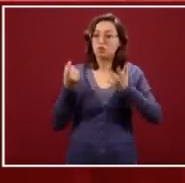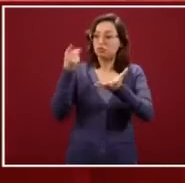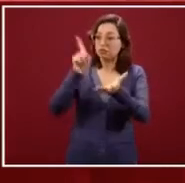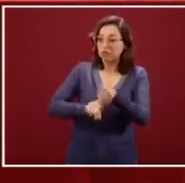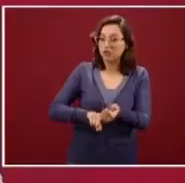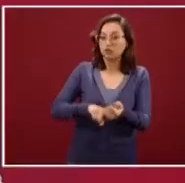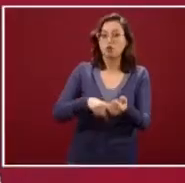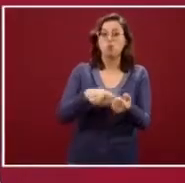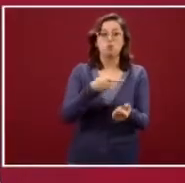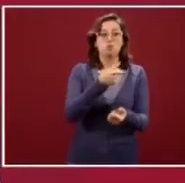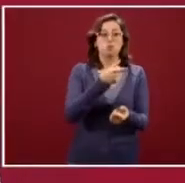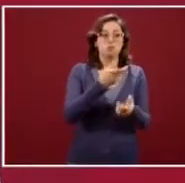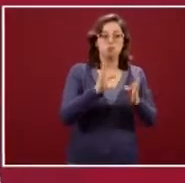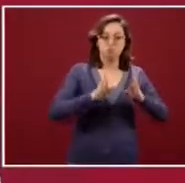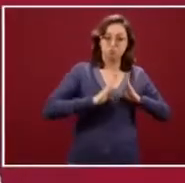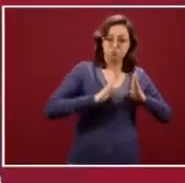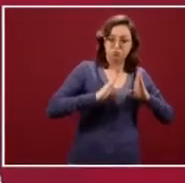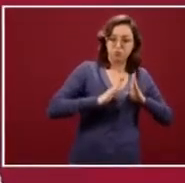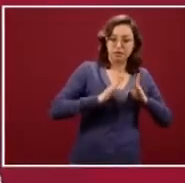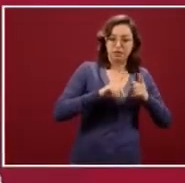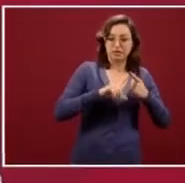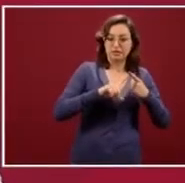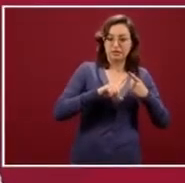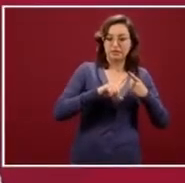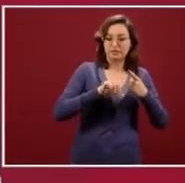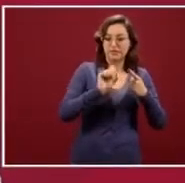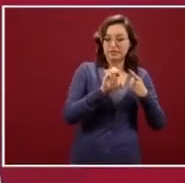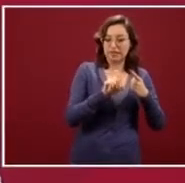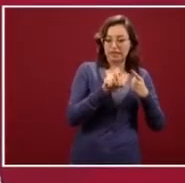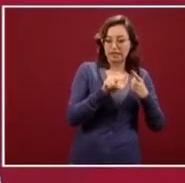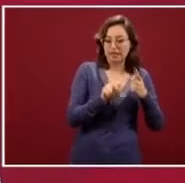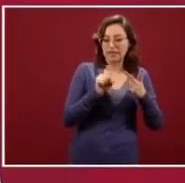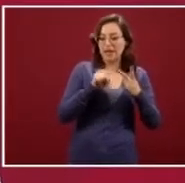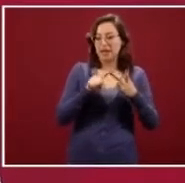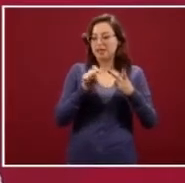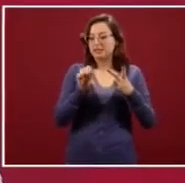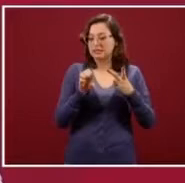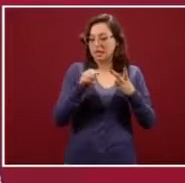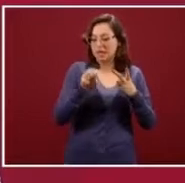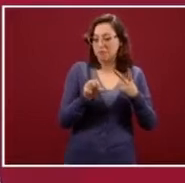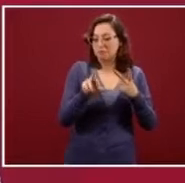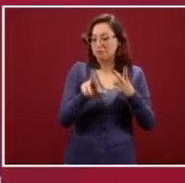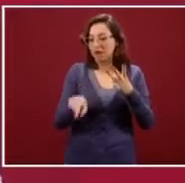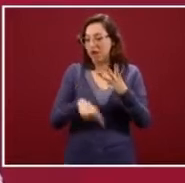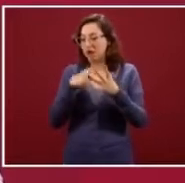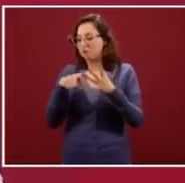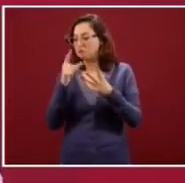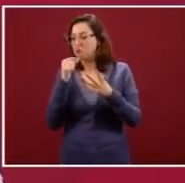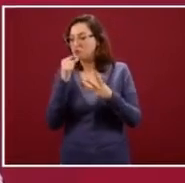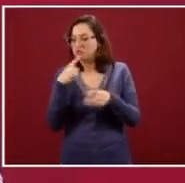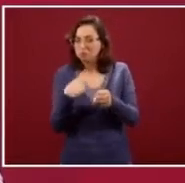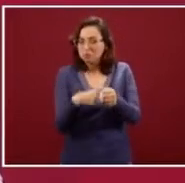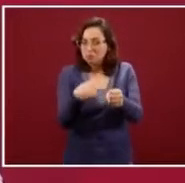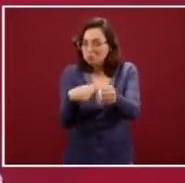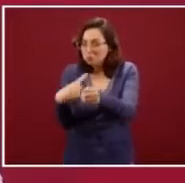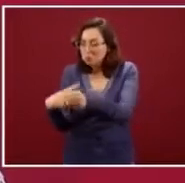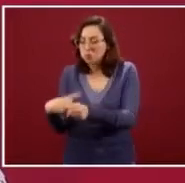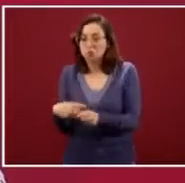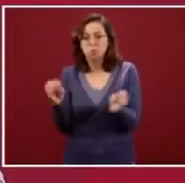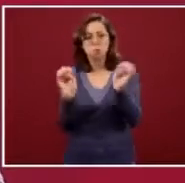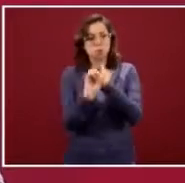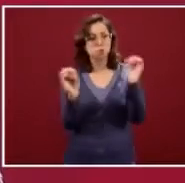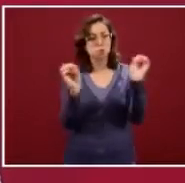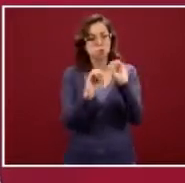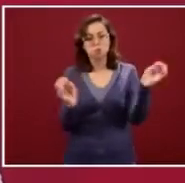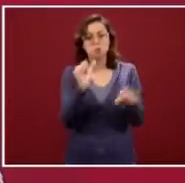ni militares, tanto la Defensa como la Marina, ni tampoco en corporaciones policíacas.